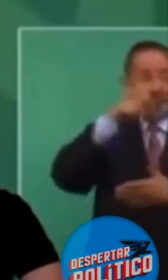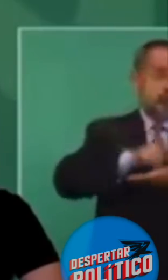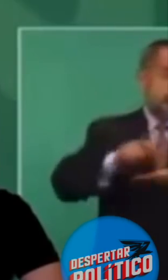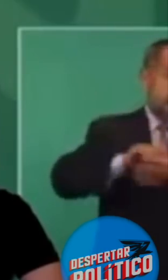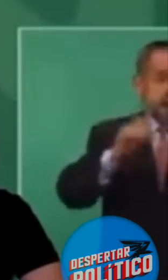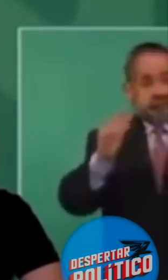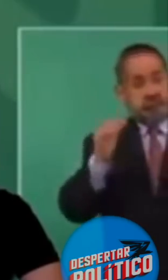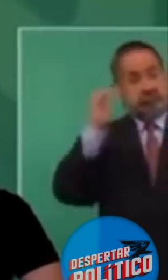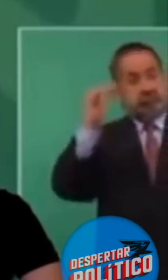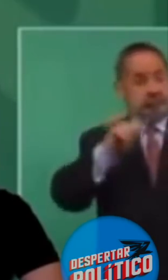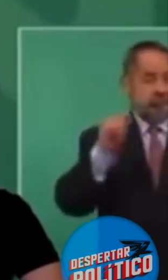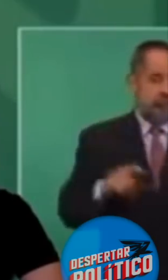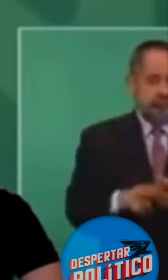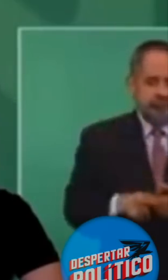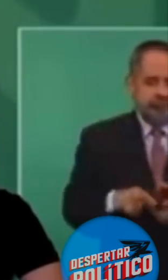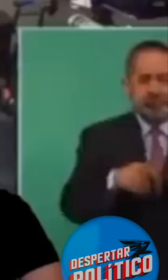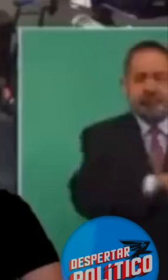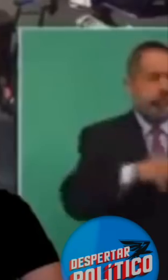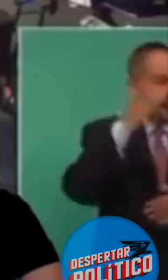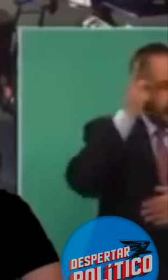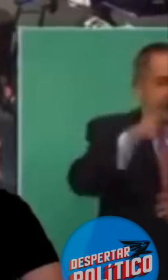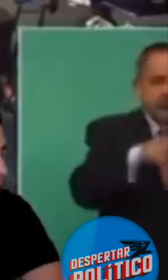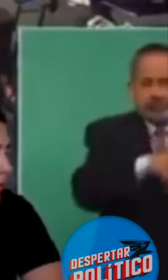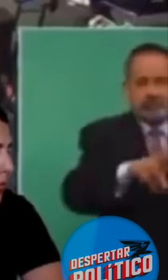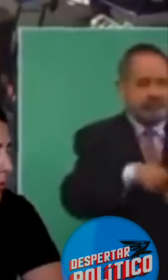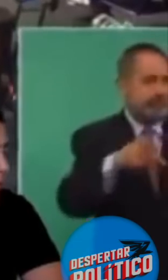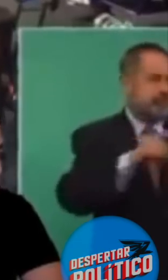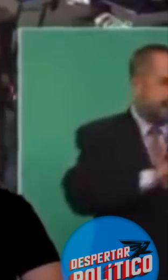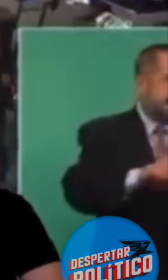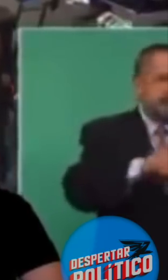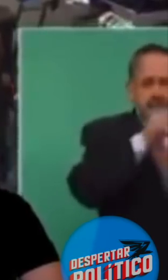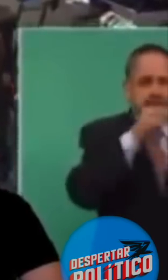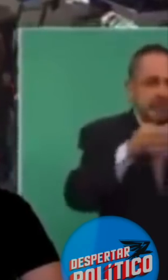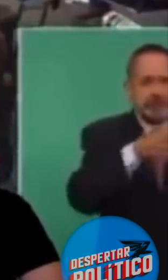intelectuales, dueños de medios de información, periodistas,